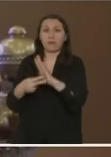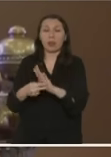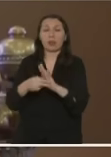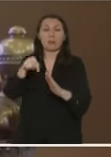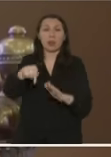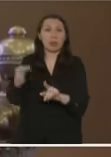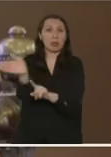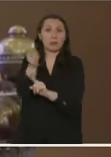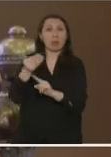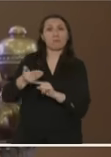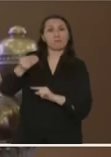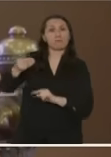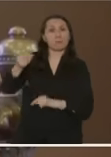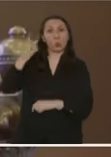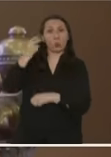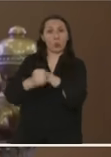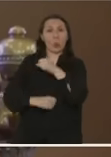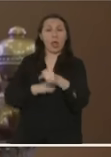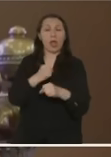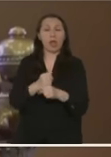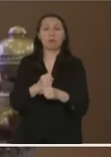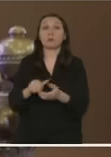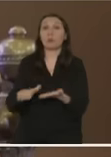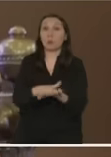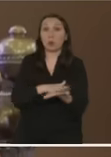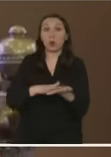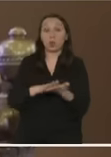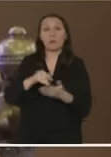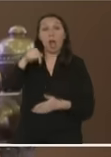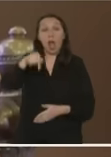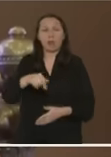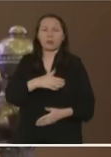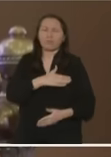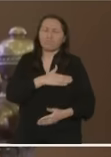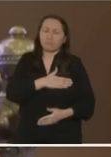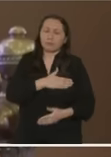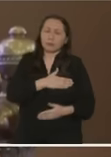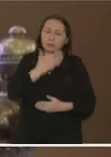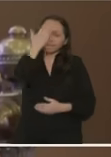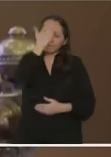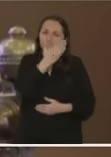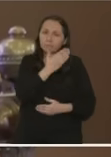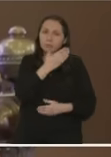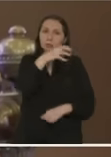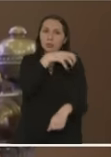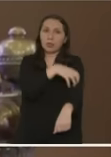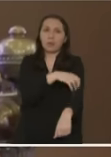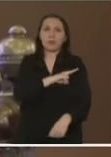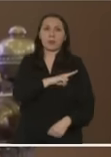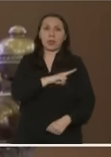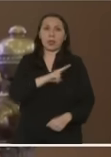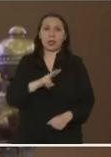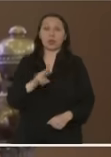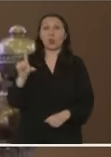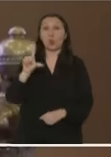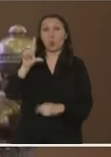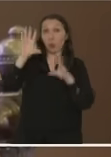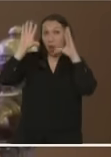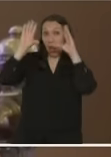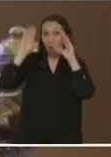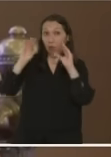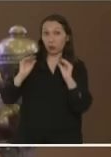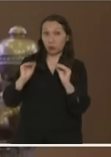enfrentado nuestra patria en los últimos 2 años, como por ejemplo la que hoy enluta a la región de Valparaíso. El lunes en la